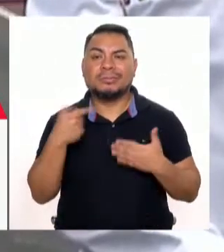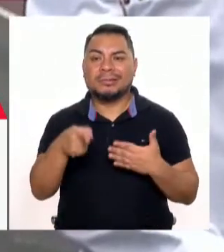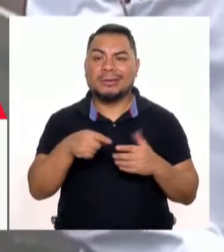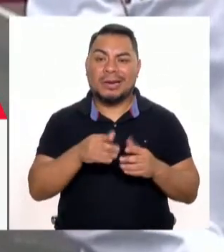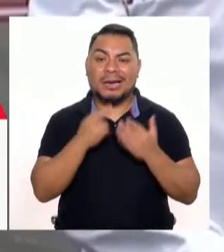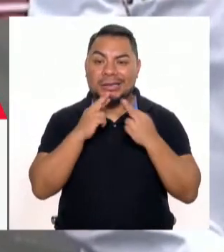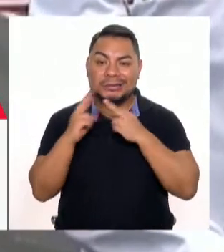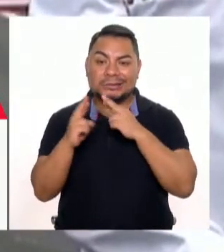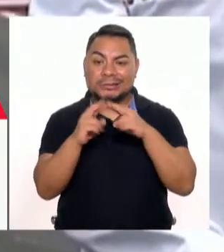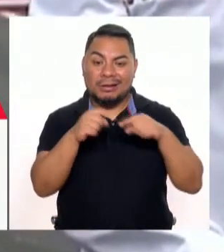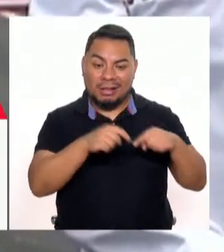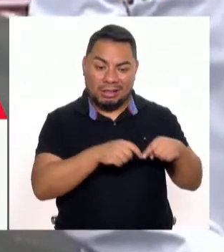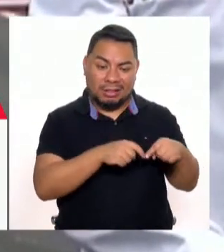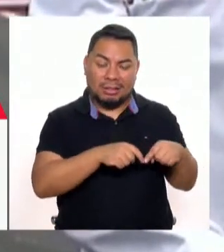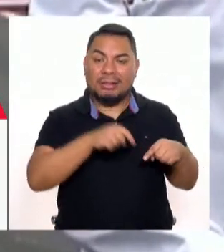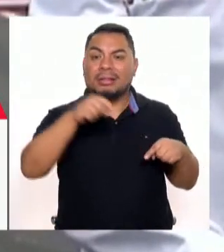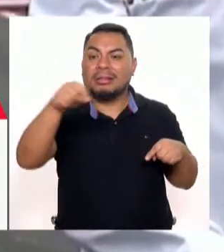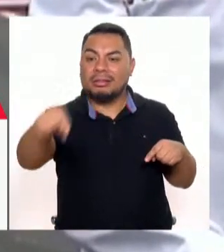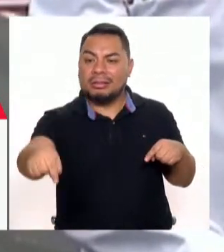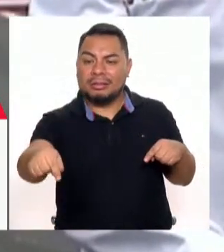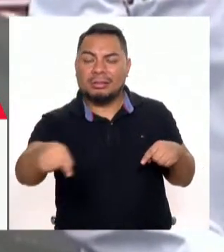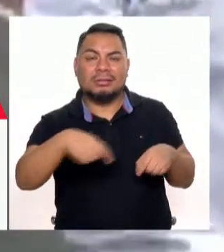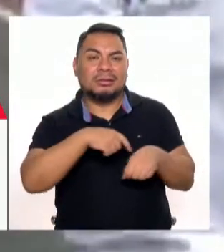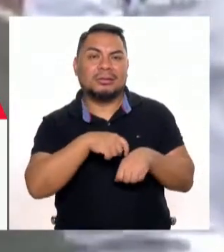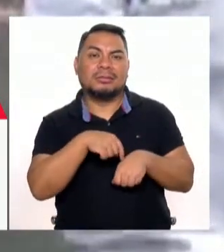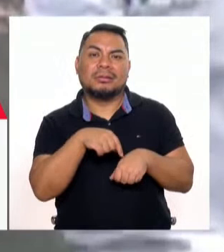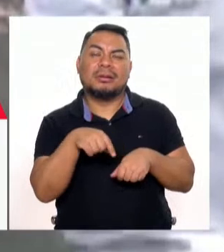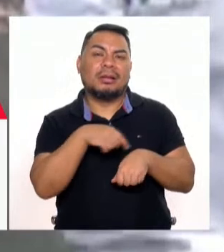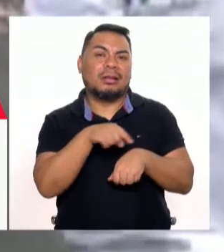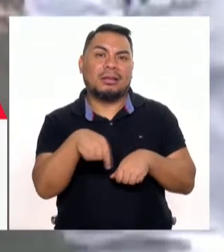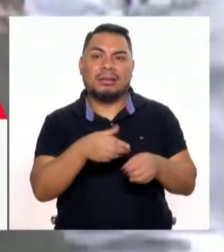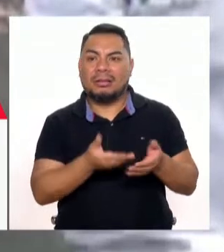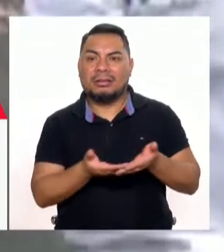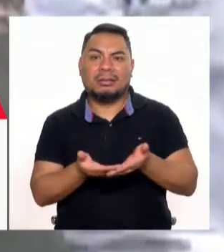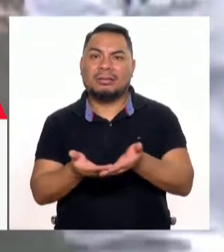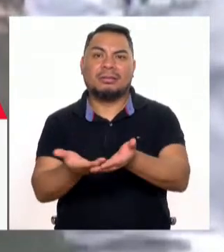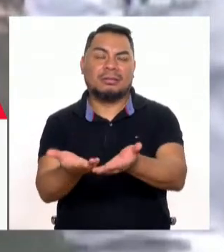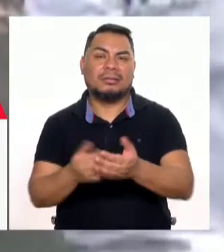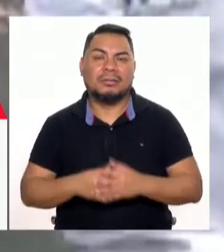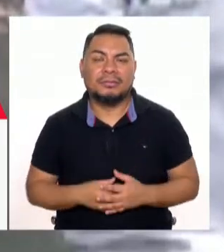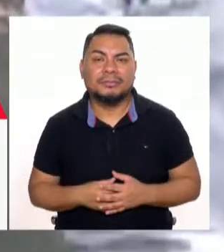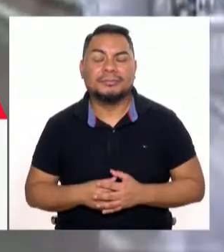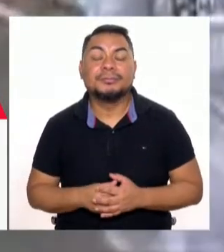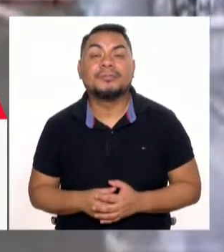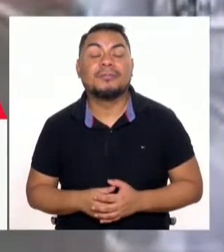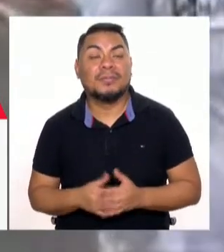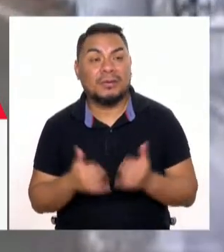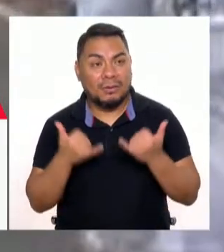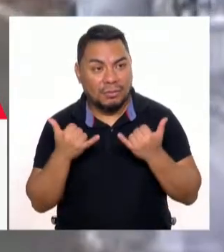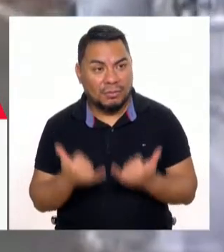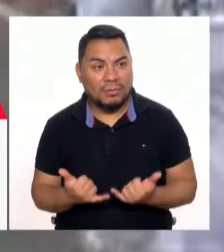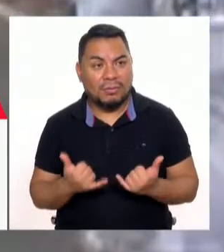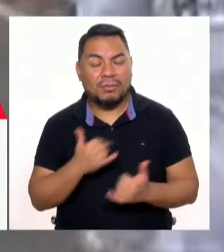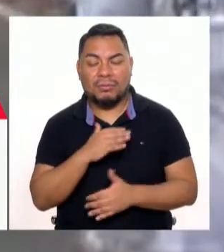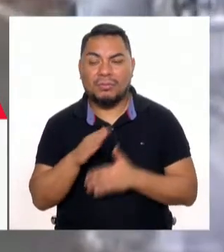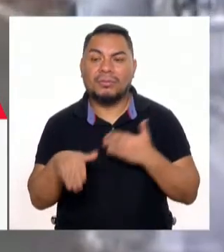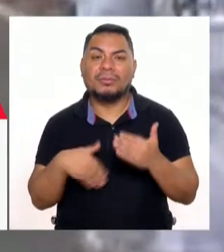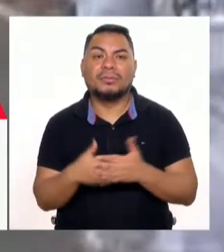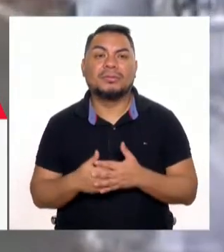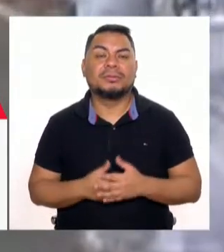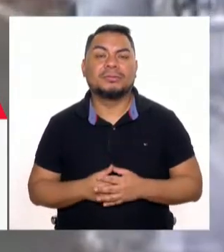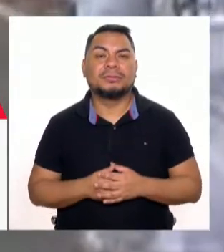de una orilla para sus dedos hoy todo